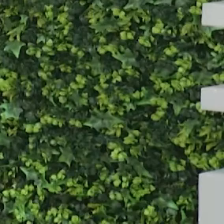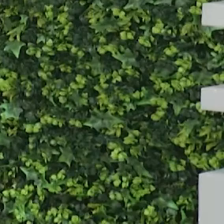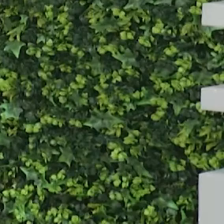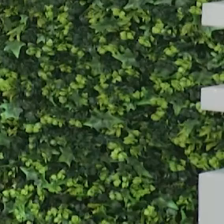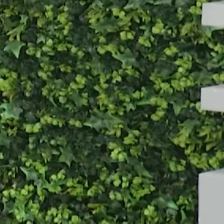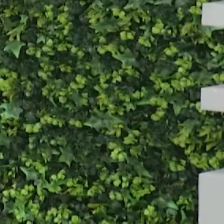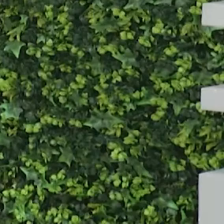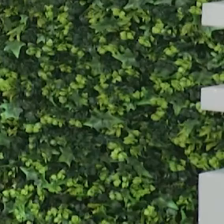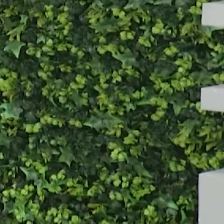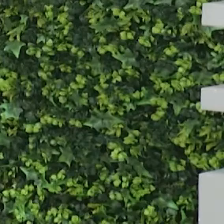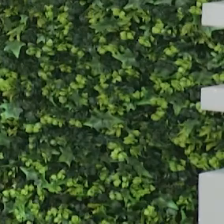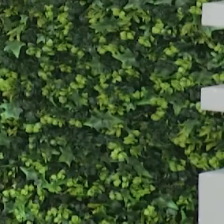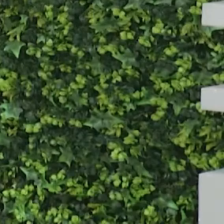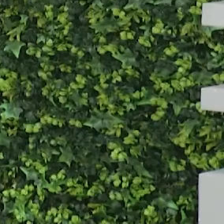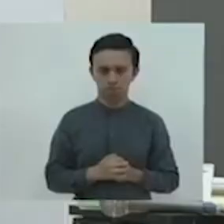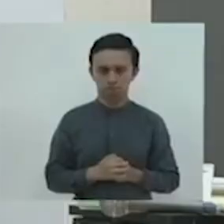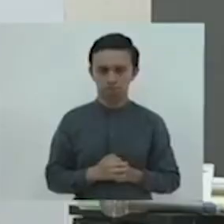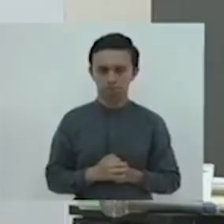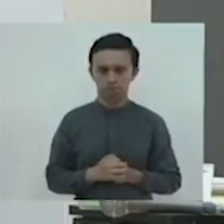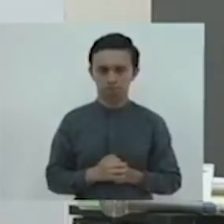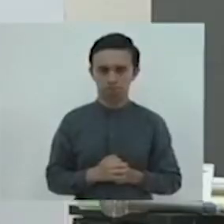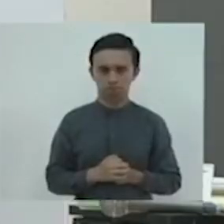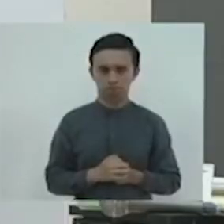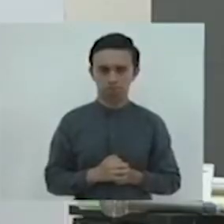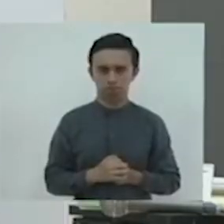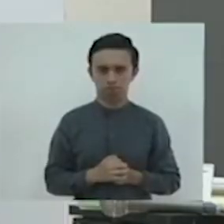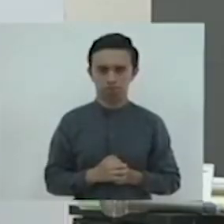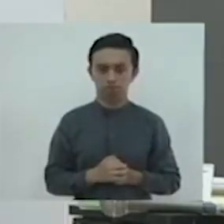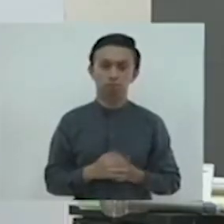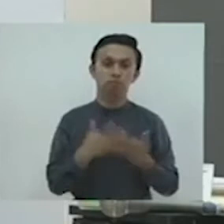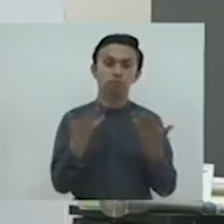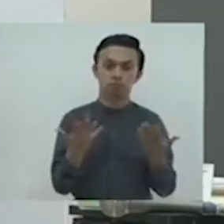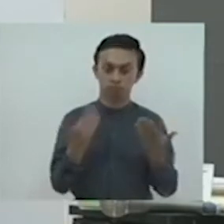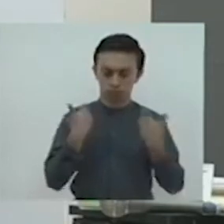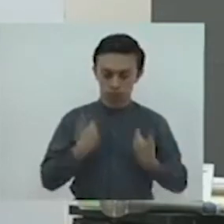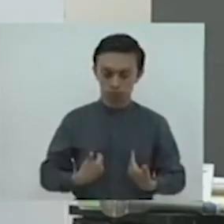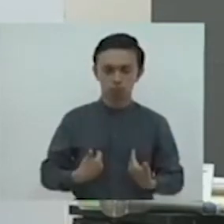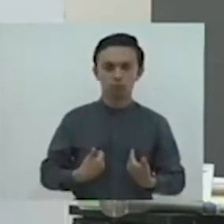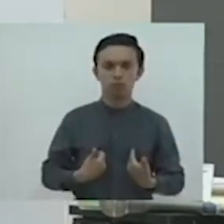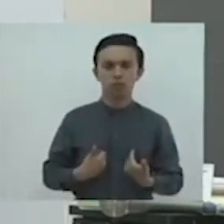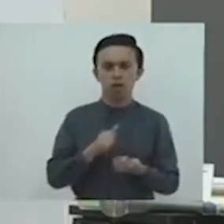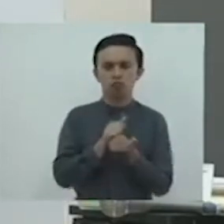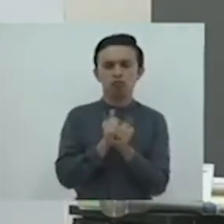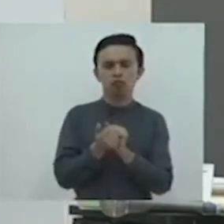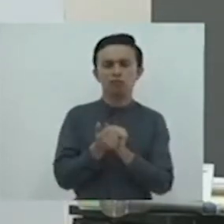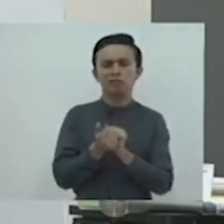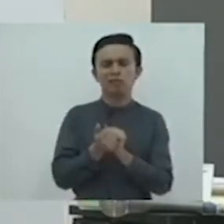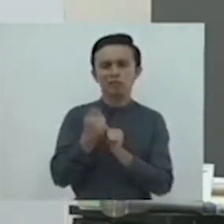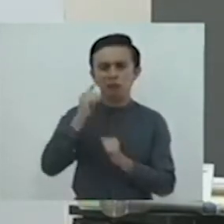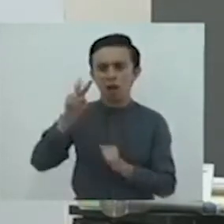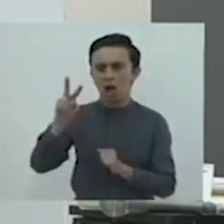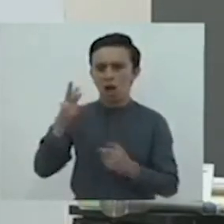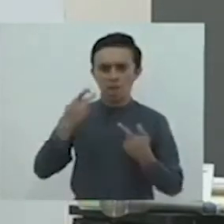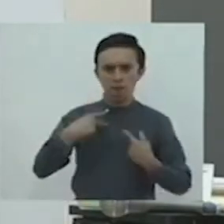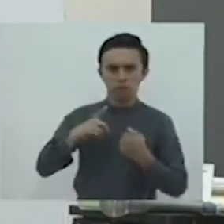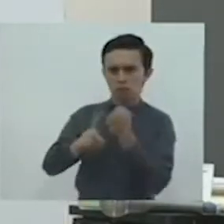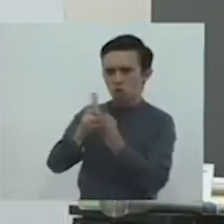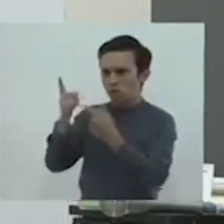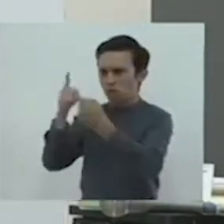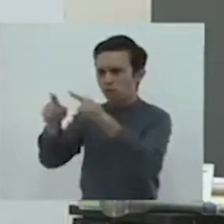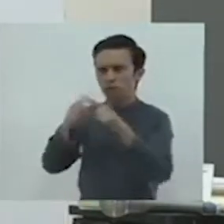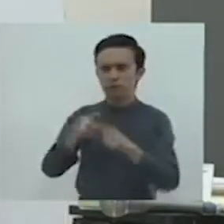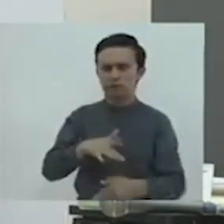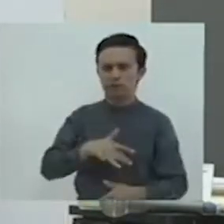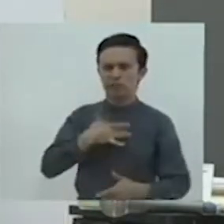perder, al principio muy nervioso, la verdad es que no sabía yo qué esperar al principio del debate con él. Me pareció interesante que sea un candidato